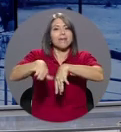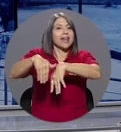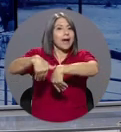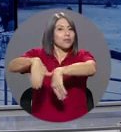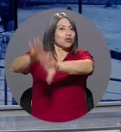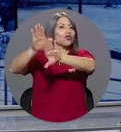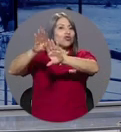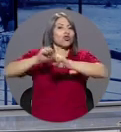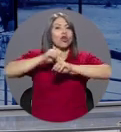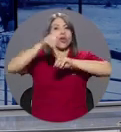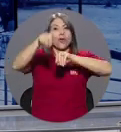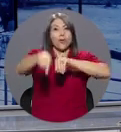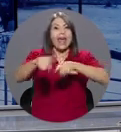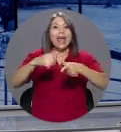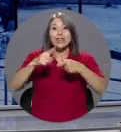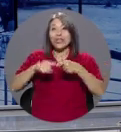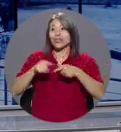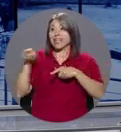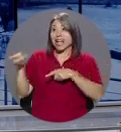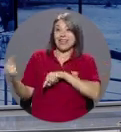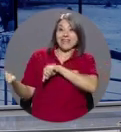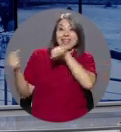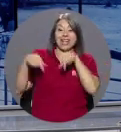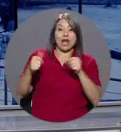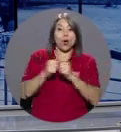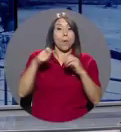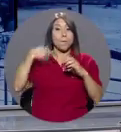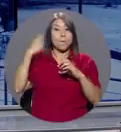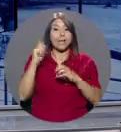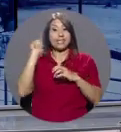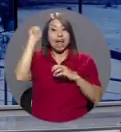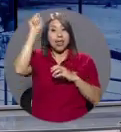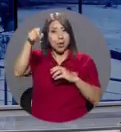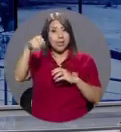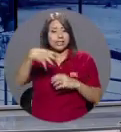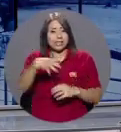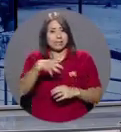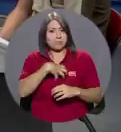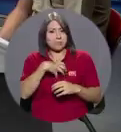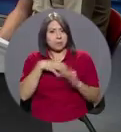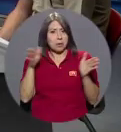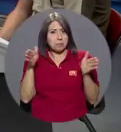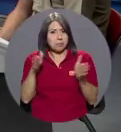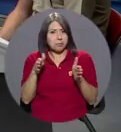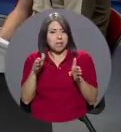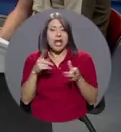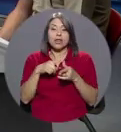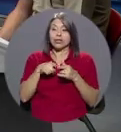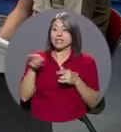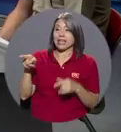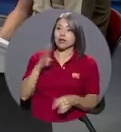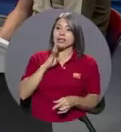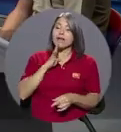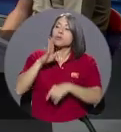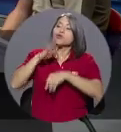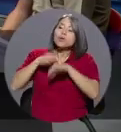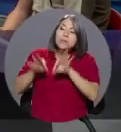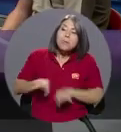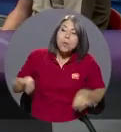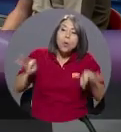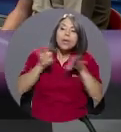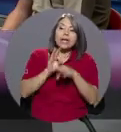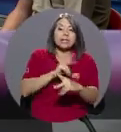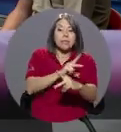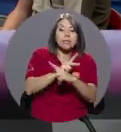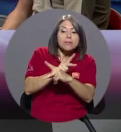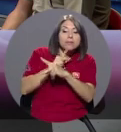lo que hacíamos era que llevábamos pescadores artesanales. Entonces con los pescadores artesanales les hablábamos de la importancia que